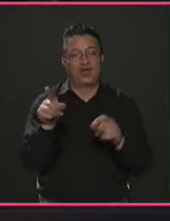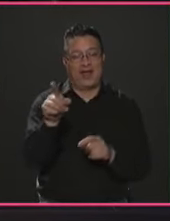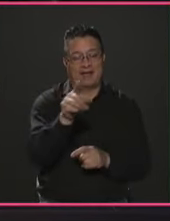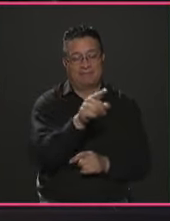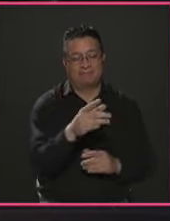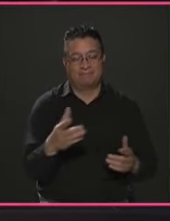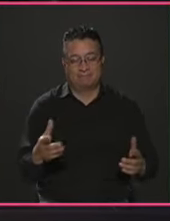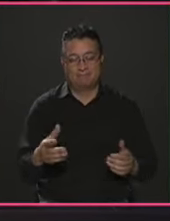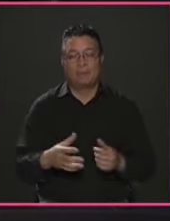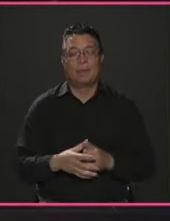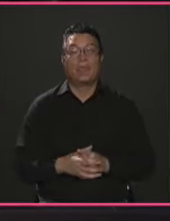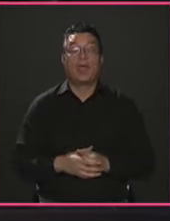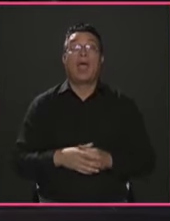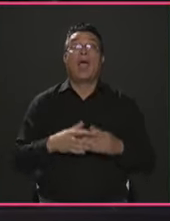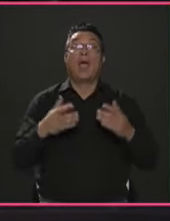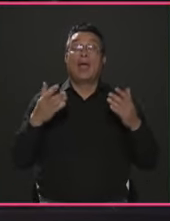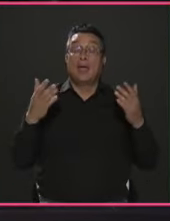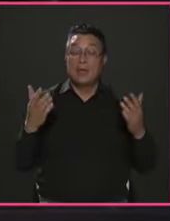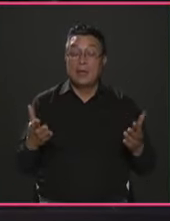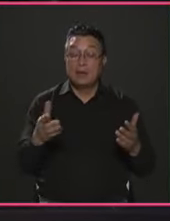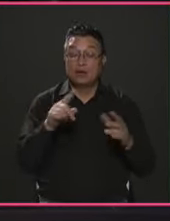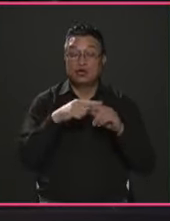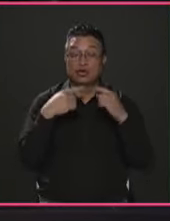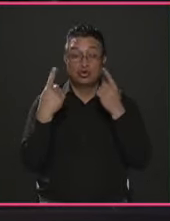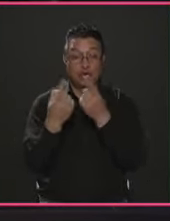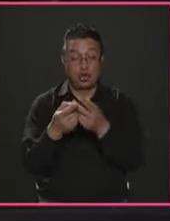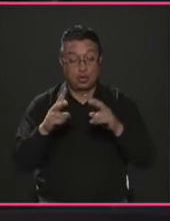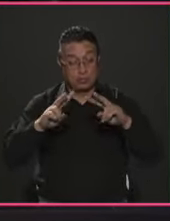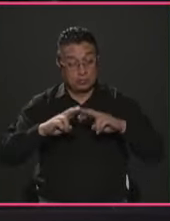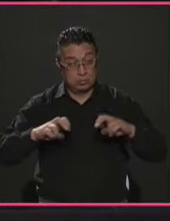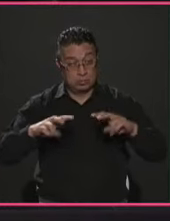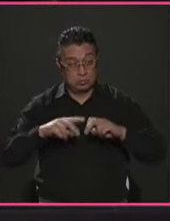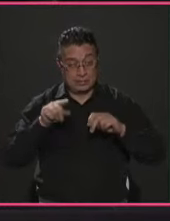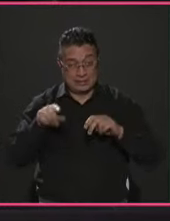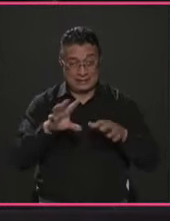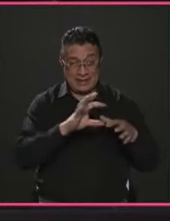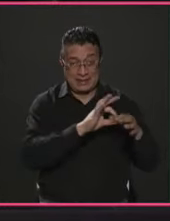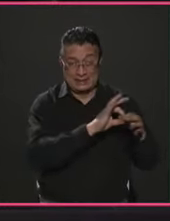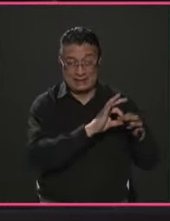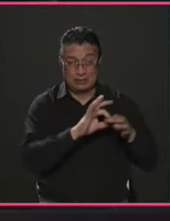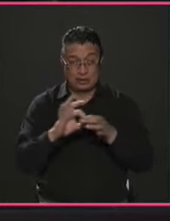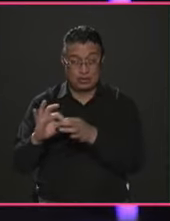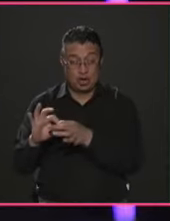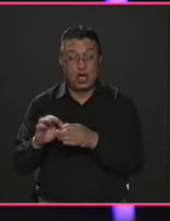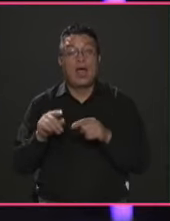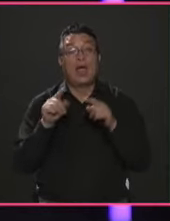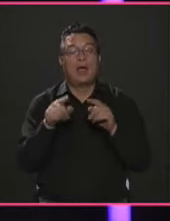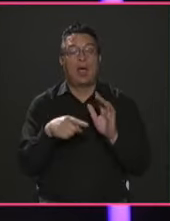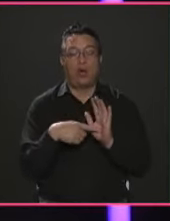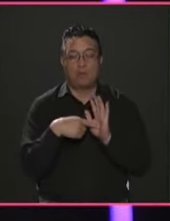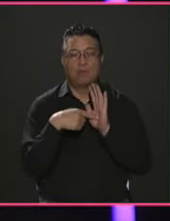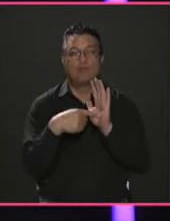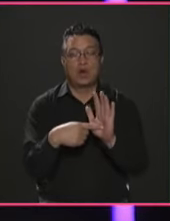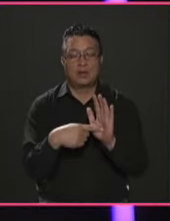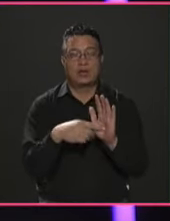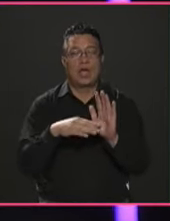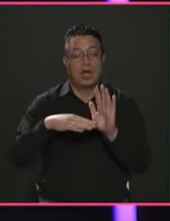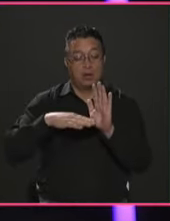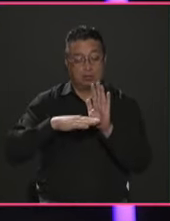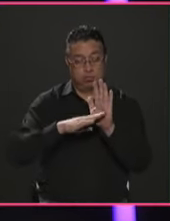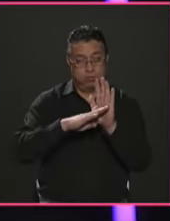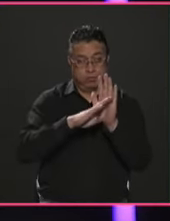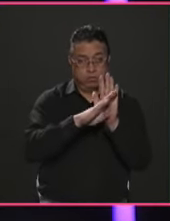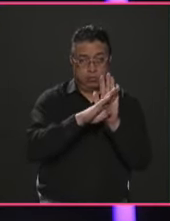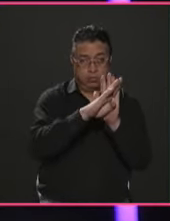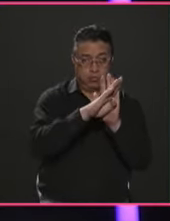Perita y todos los análisis dado este contexto nos muestran que el crecimiento tendencial de ch para